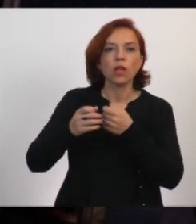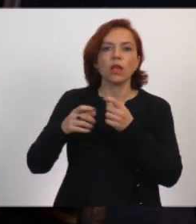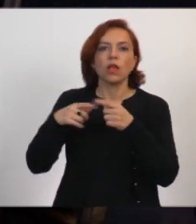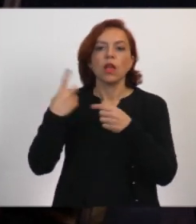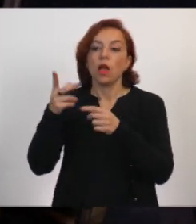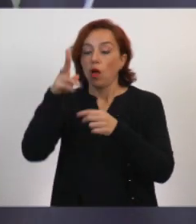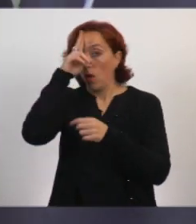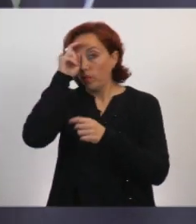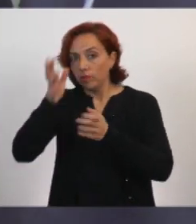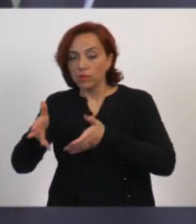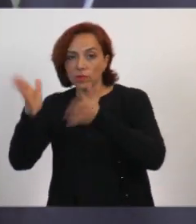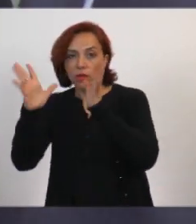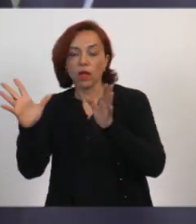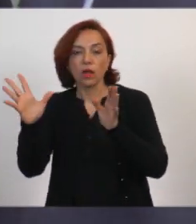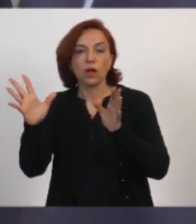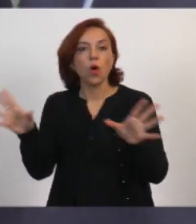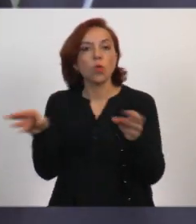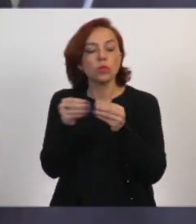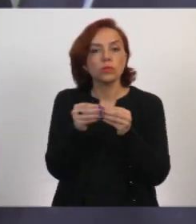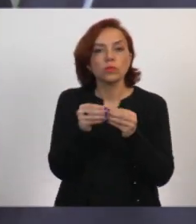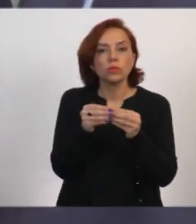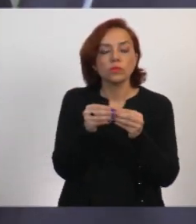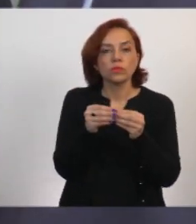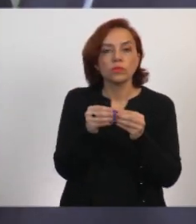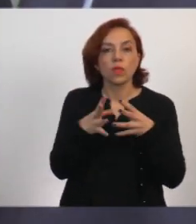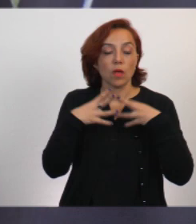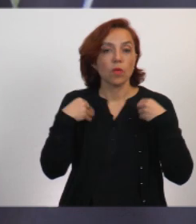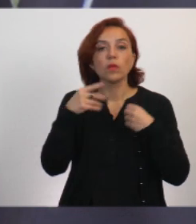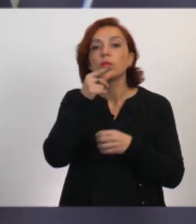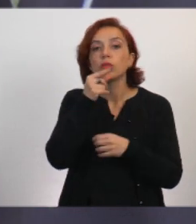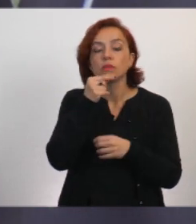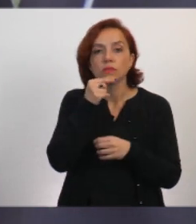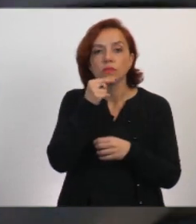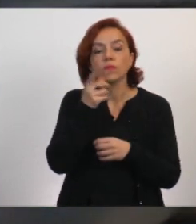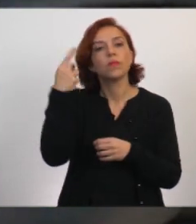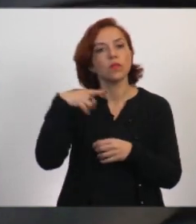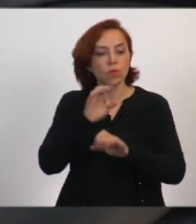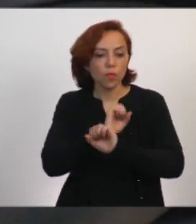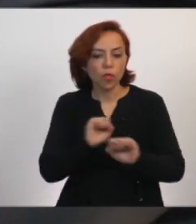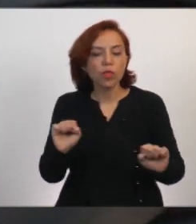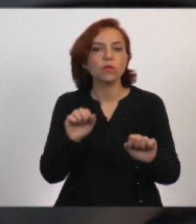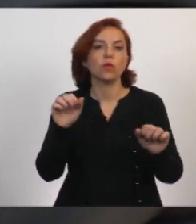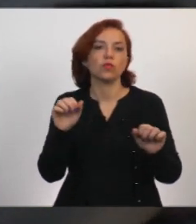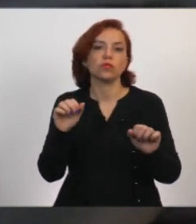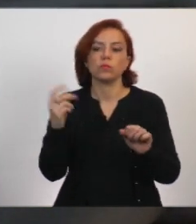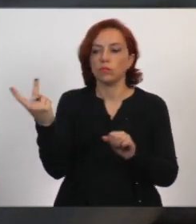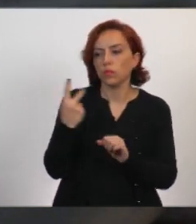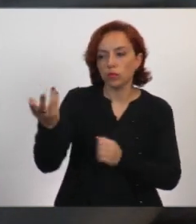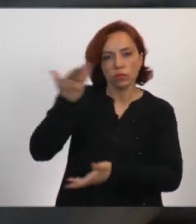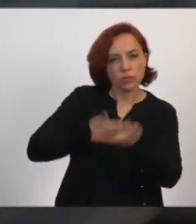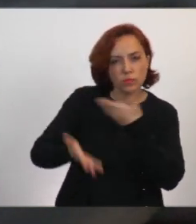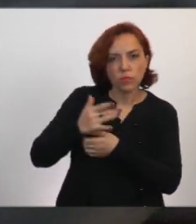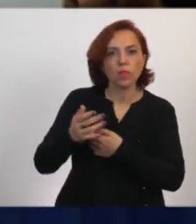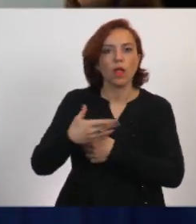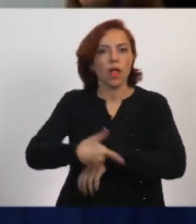una sinergia del Hospital de Clínicas con la escuela, de manera que